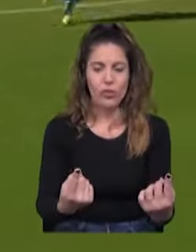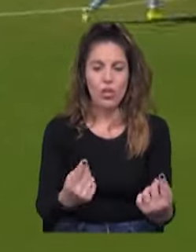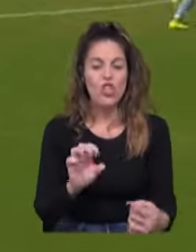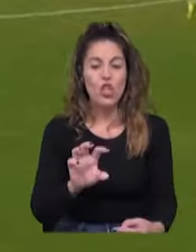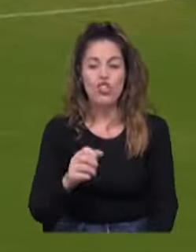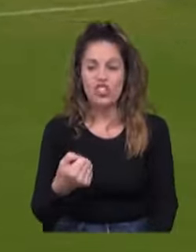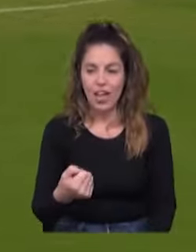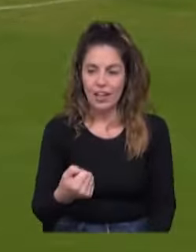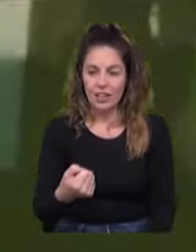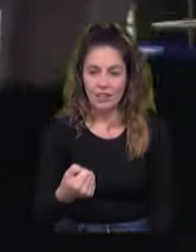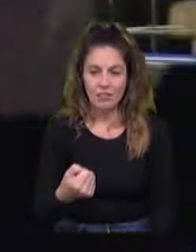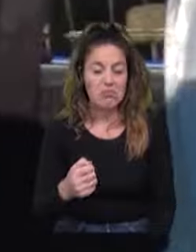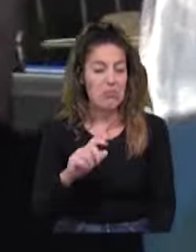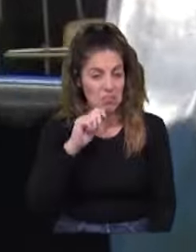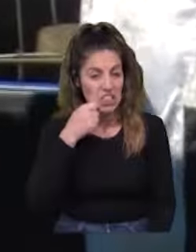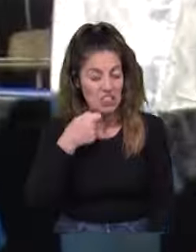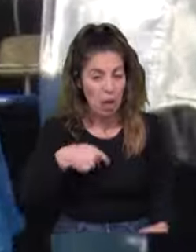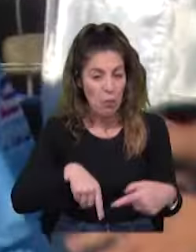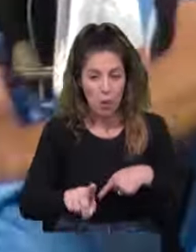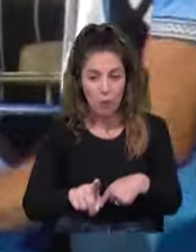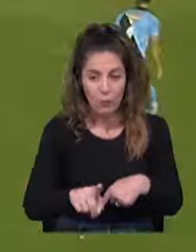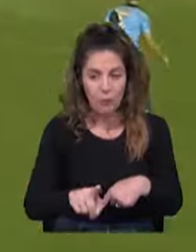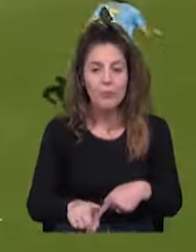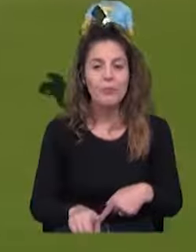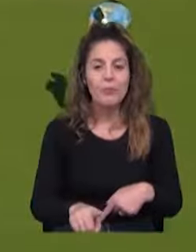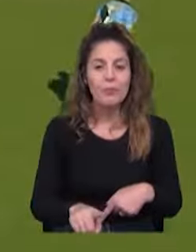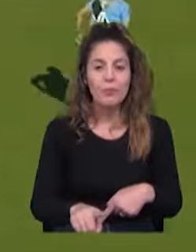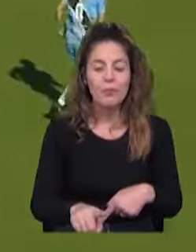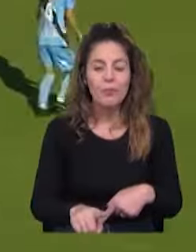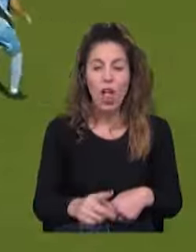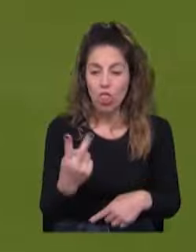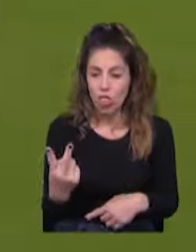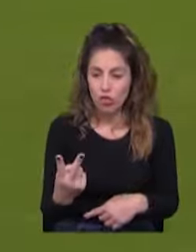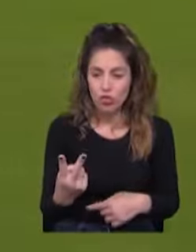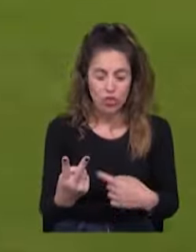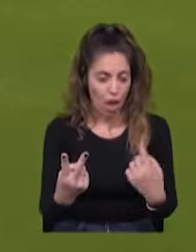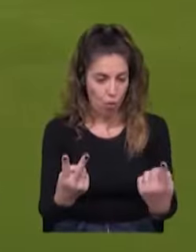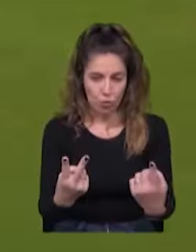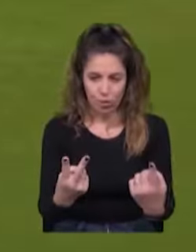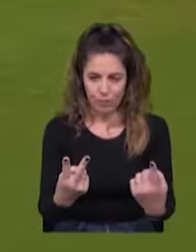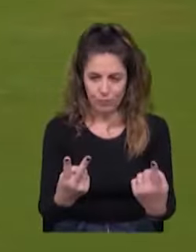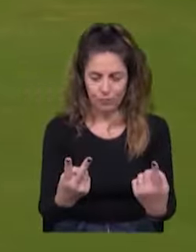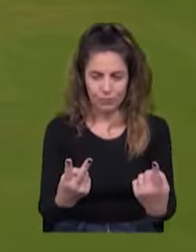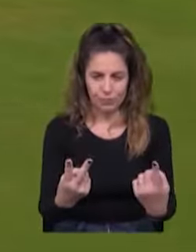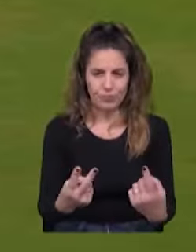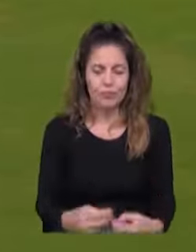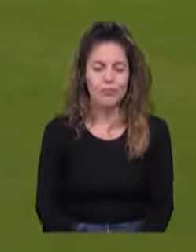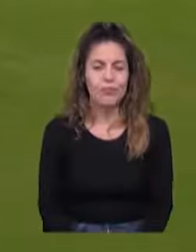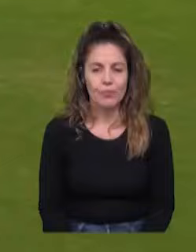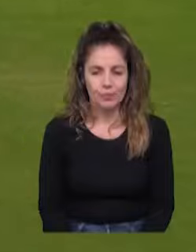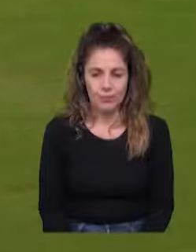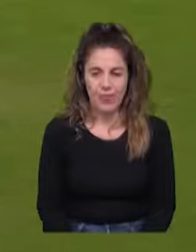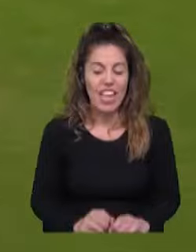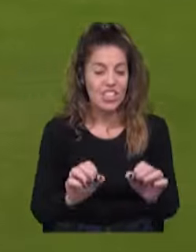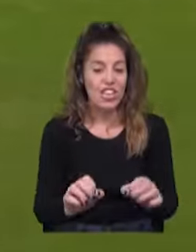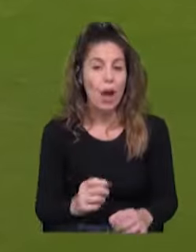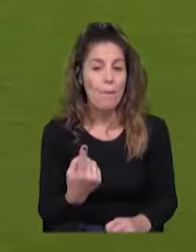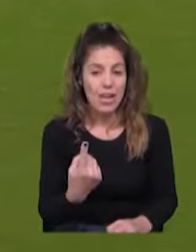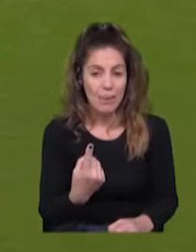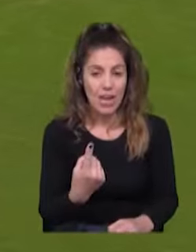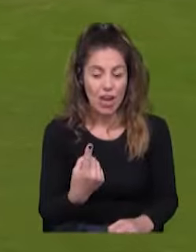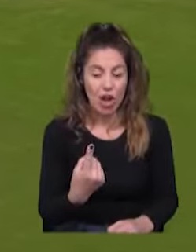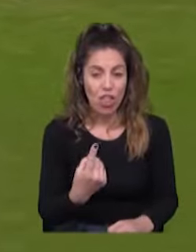Sosa linda ejecución para colocar arriba el equipo de Alejandro apud va a llegar el primero de